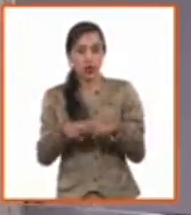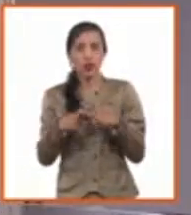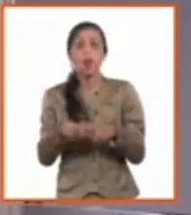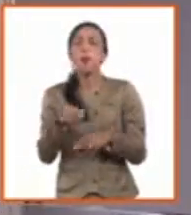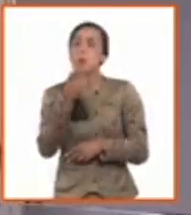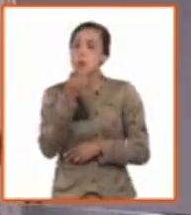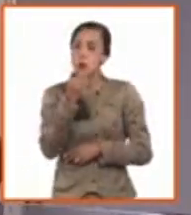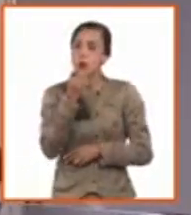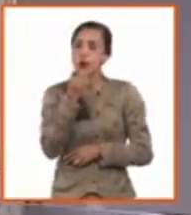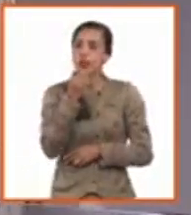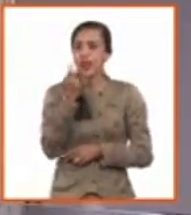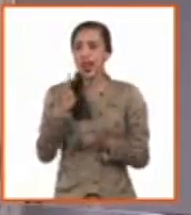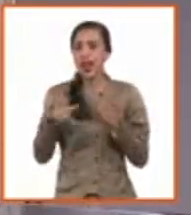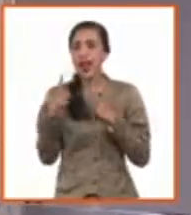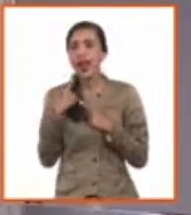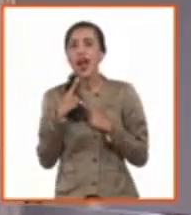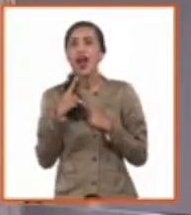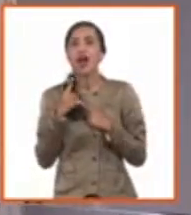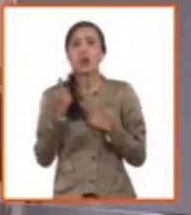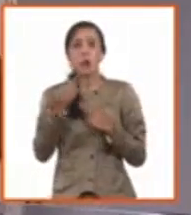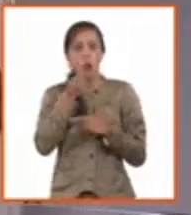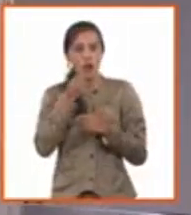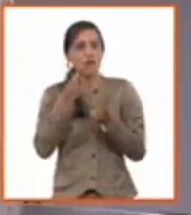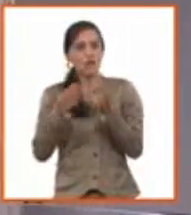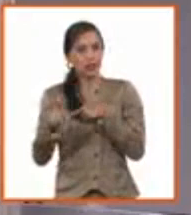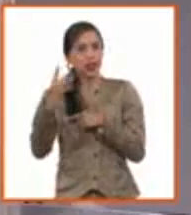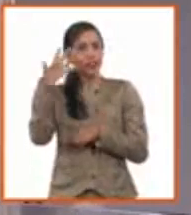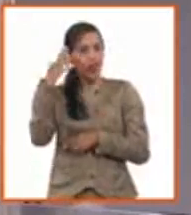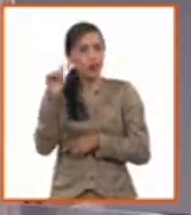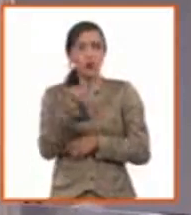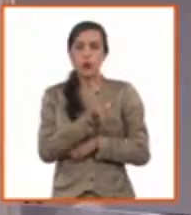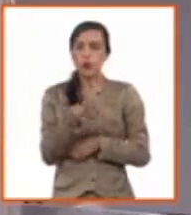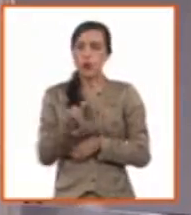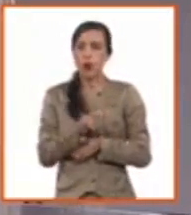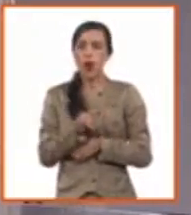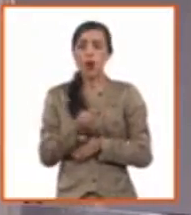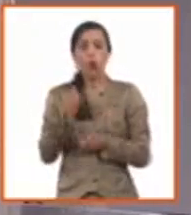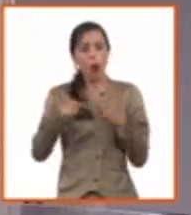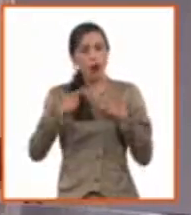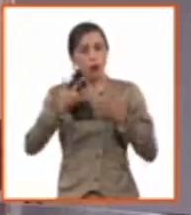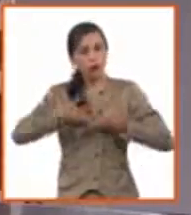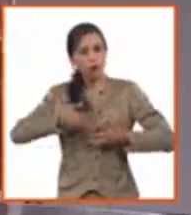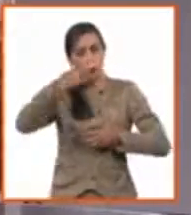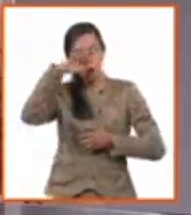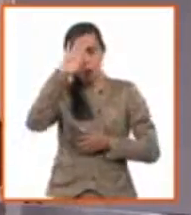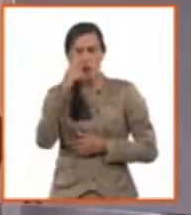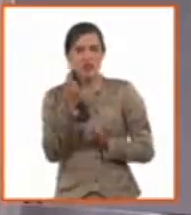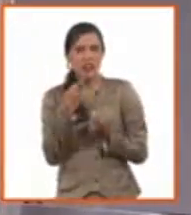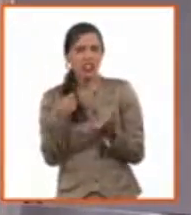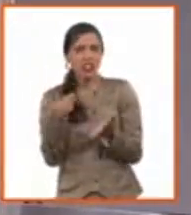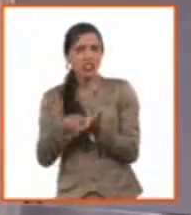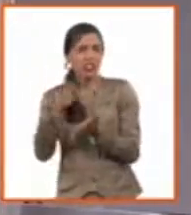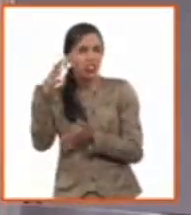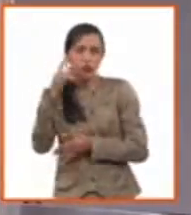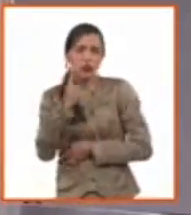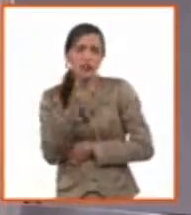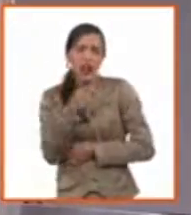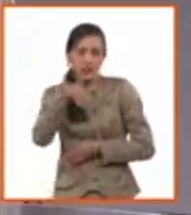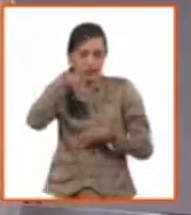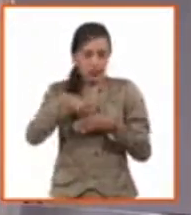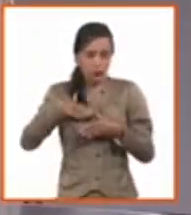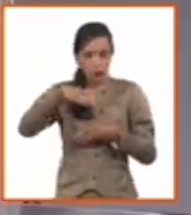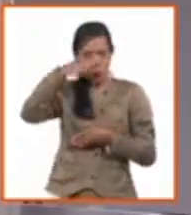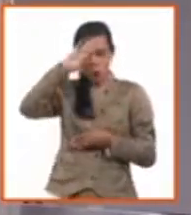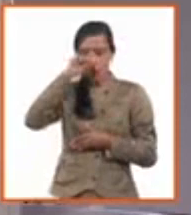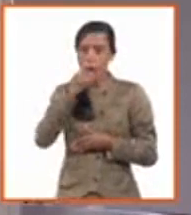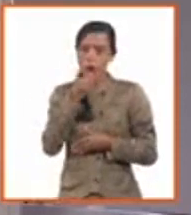pueden convertirse también en soluciones exportables en soluciones que sustituyan importaciones tenemos también centros